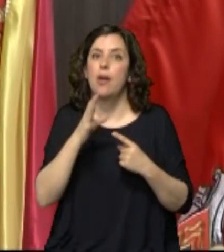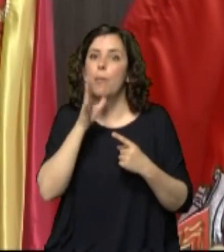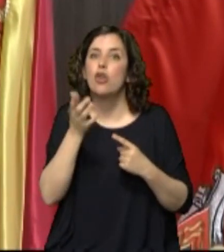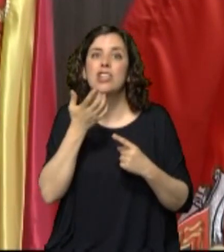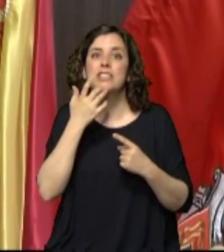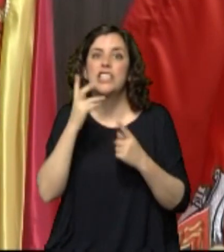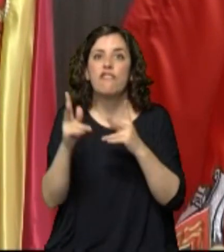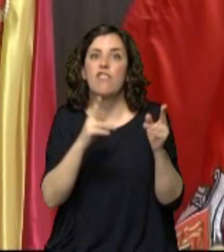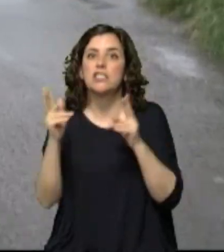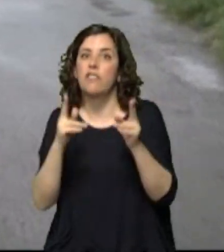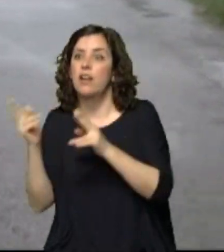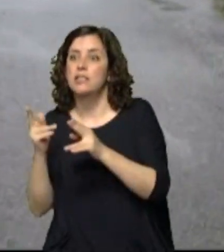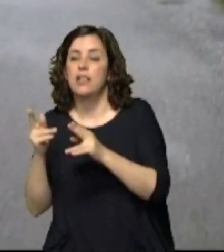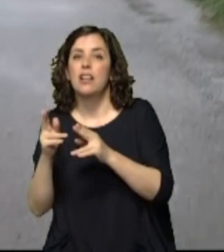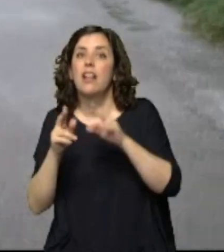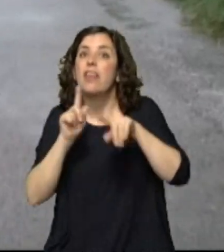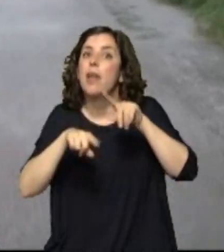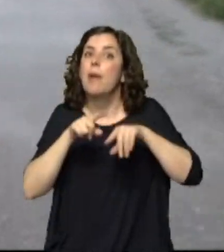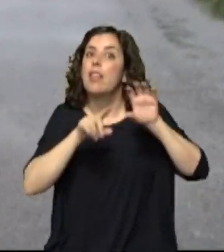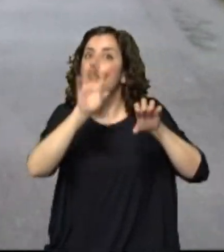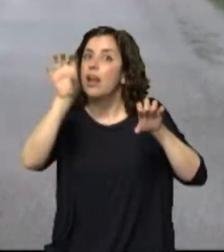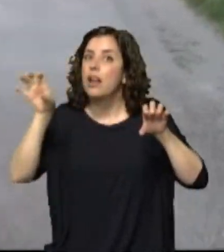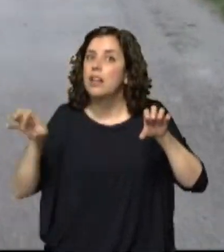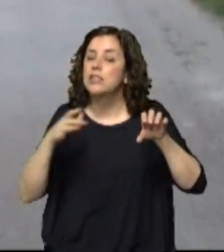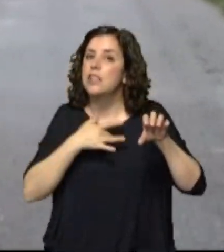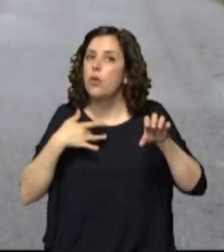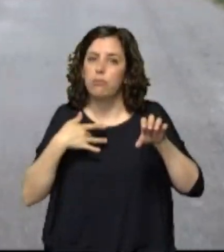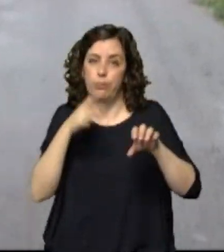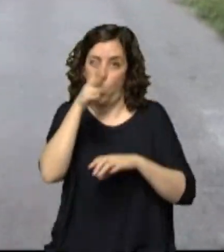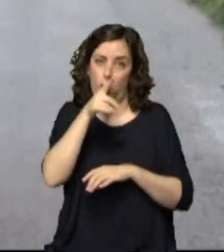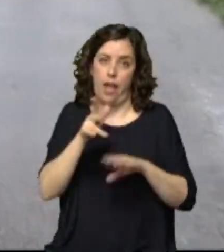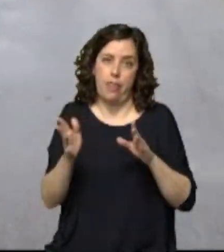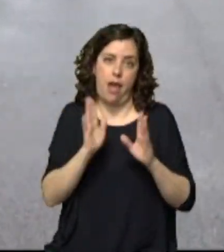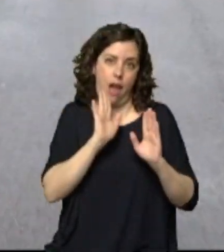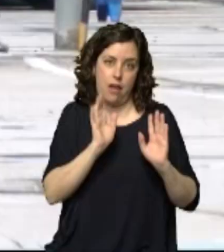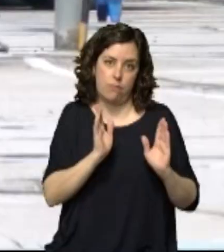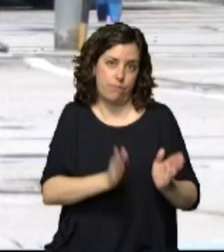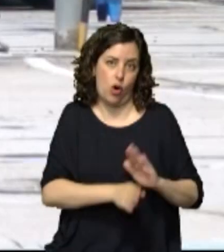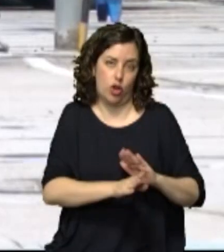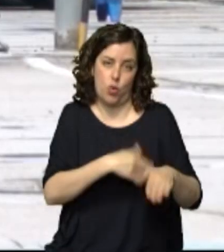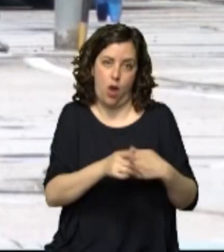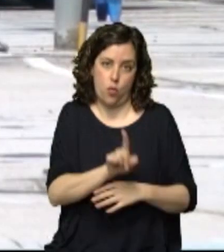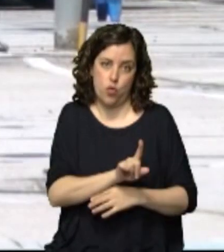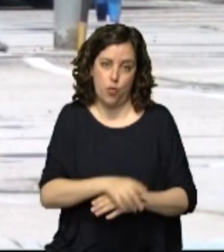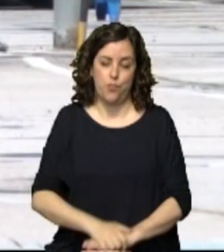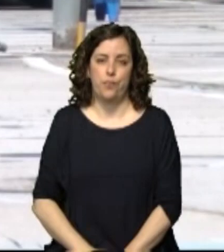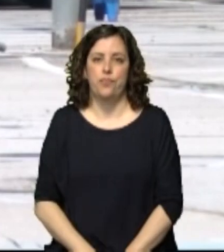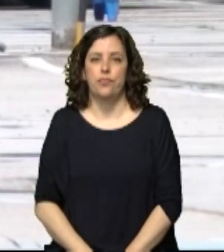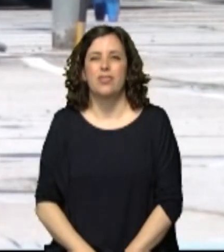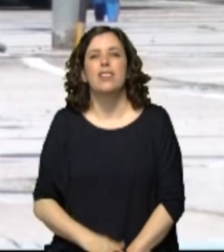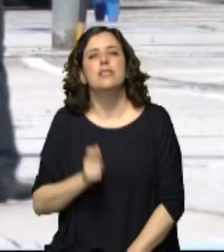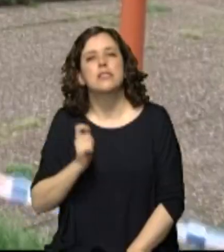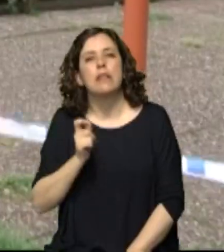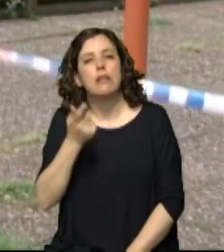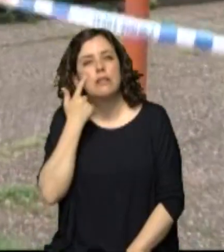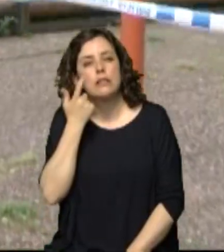salud, Burlada no va a salir. Hoy por el tiempo igual poca, pero hoy poca y los primeros días... Principalmente grupos de gente joven